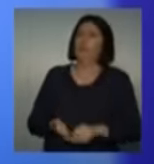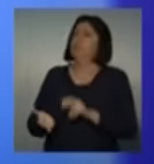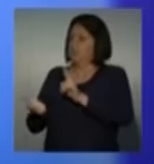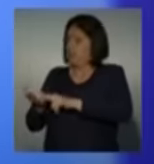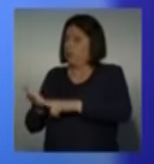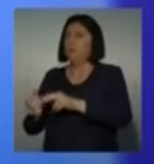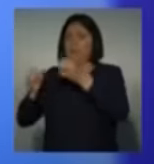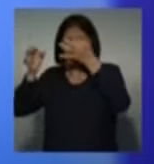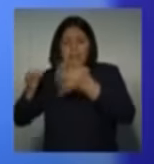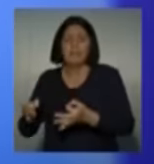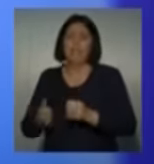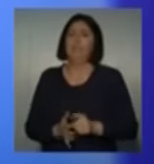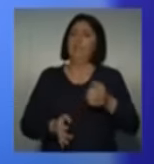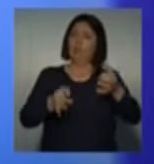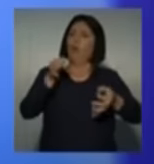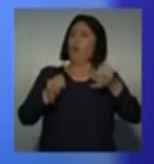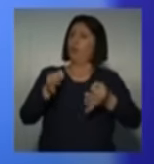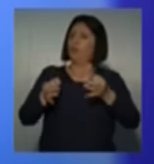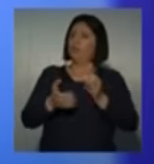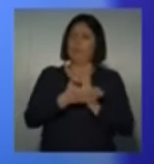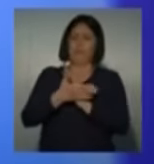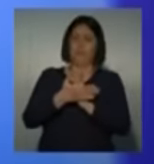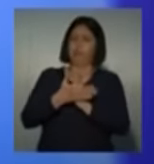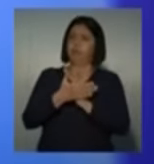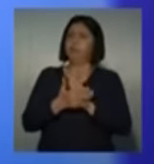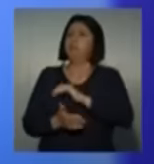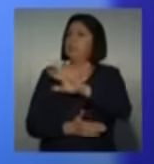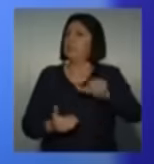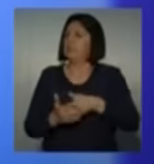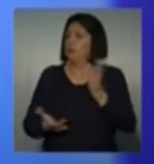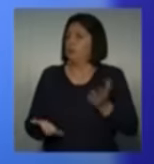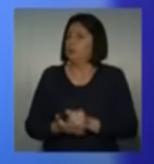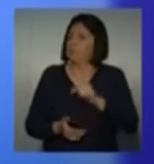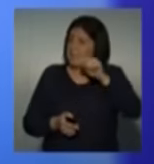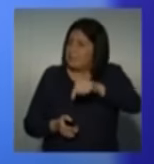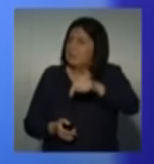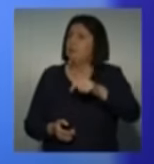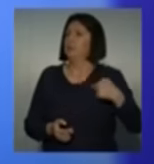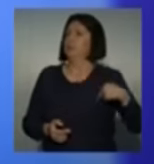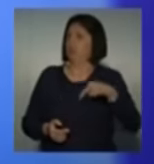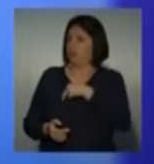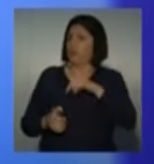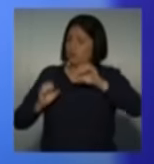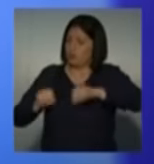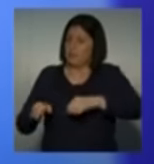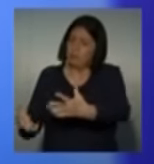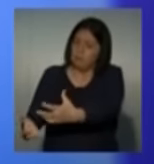todos, justicia imparcial para todos. Eso es para nosotros la reconquista del Perú